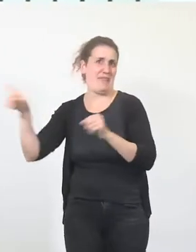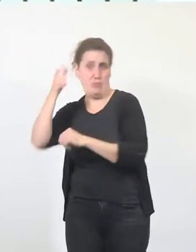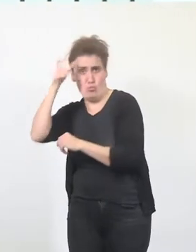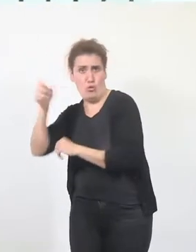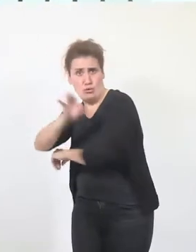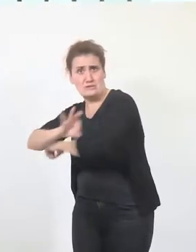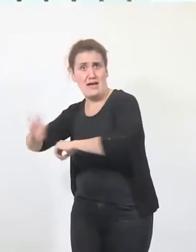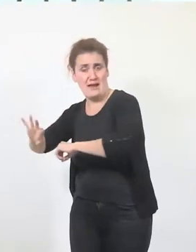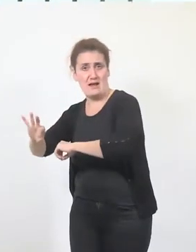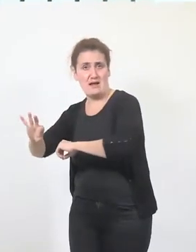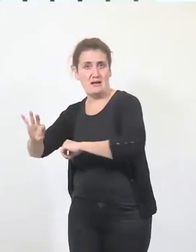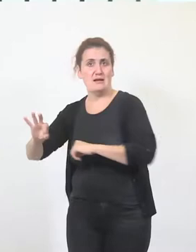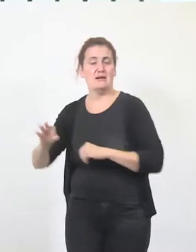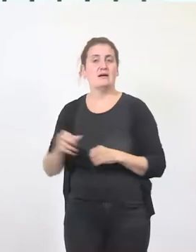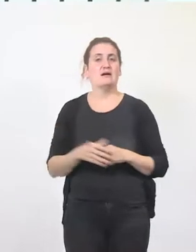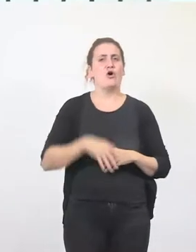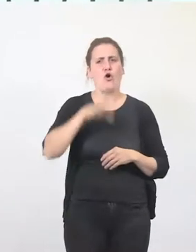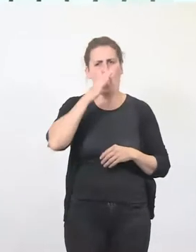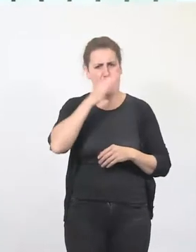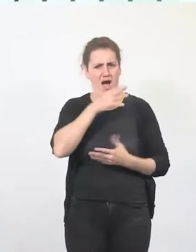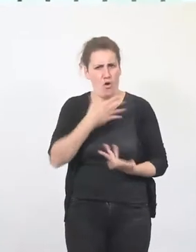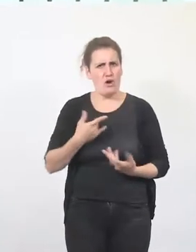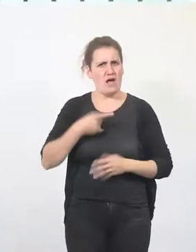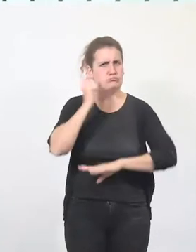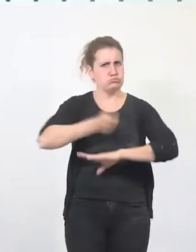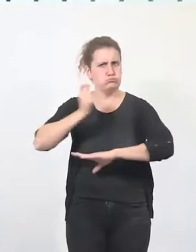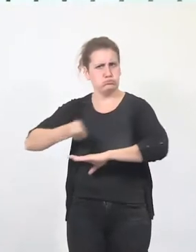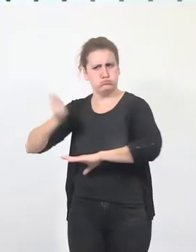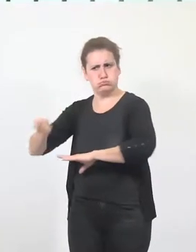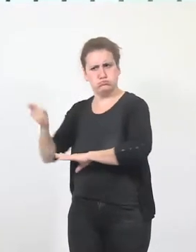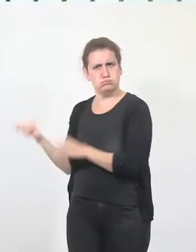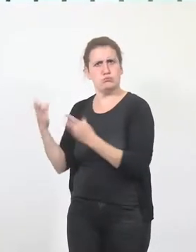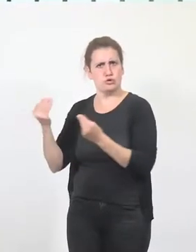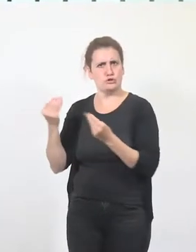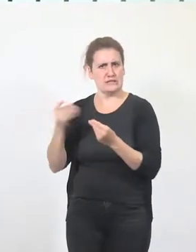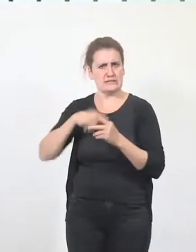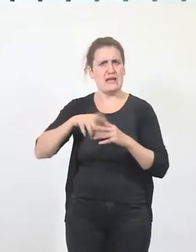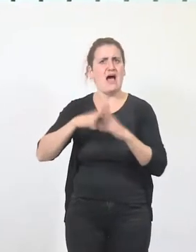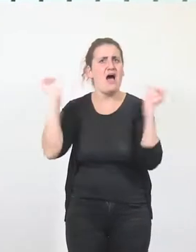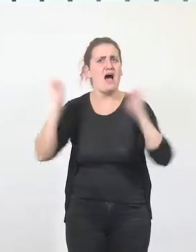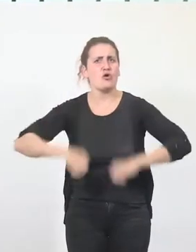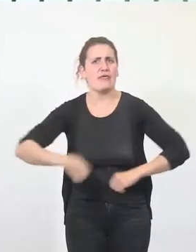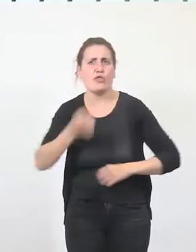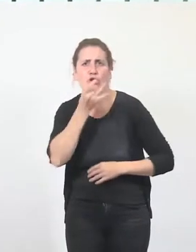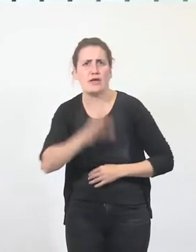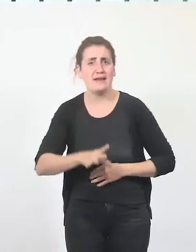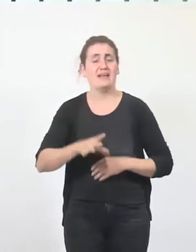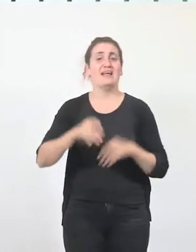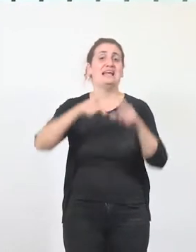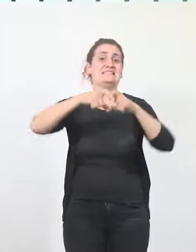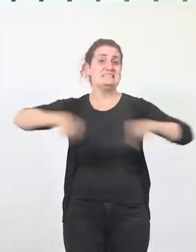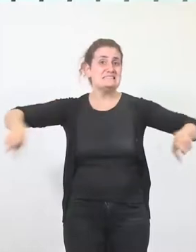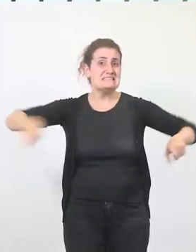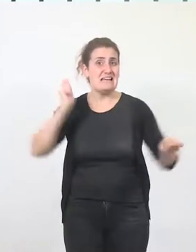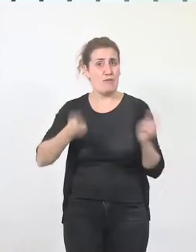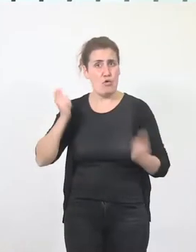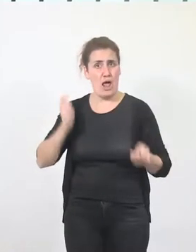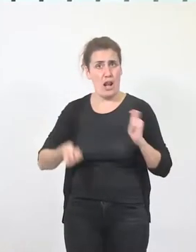Hoy en día contamos con muchas sentencias que ha acordado la